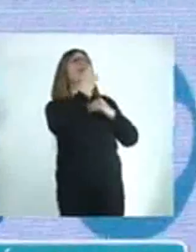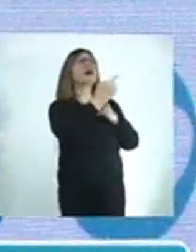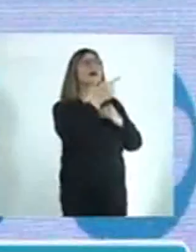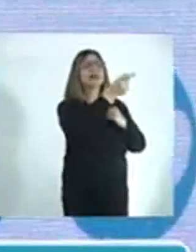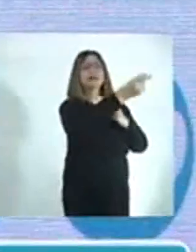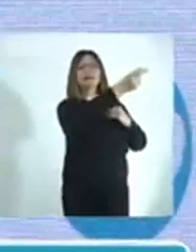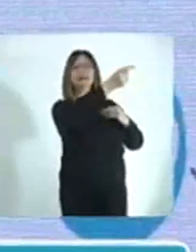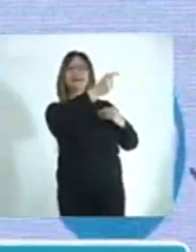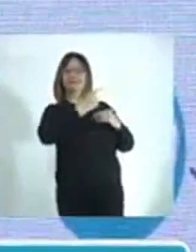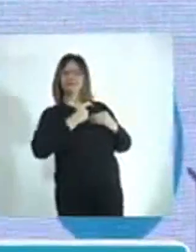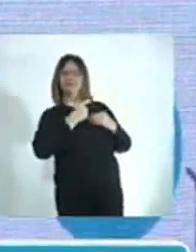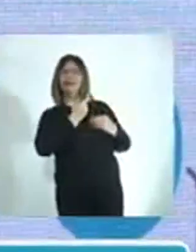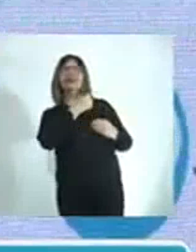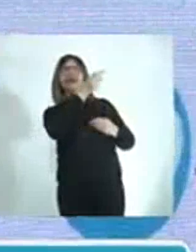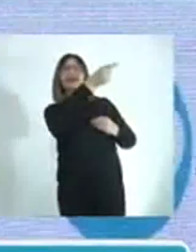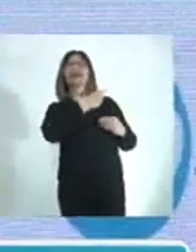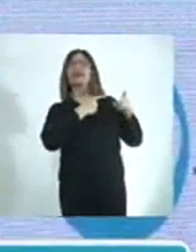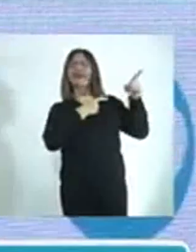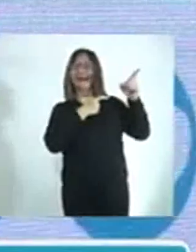¿no?